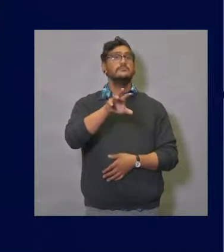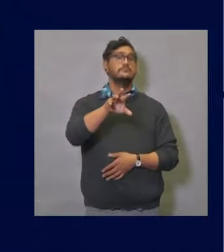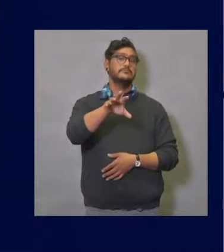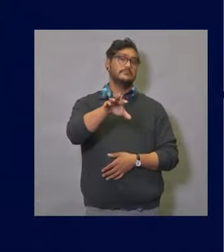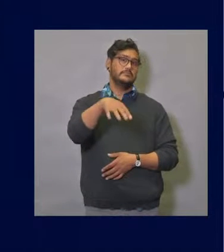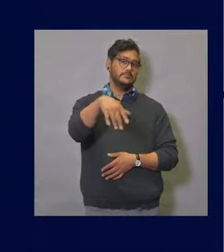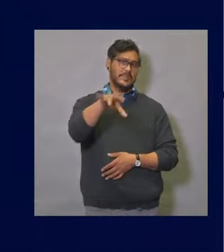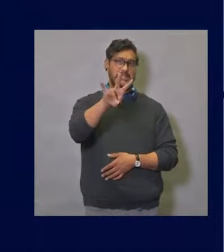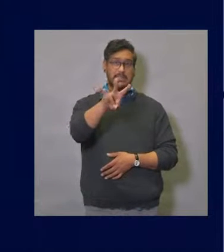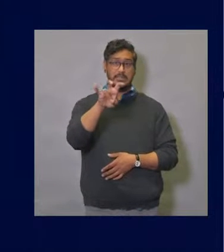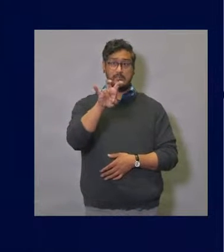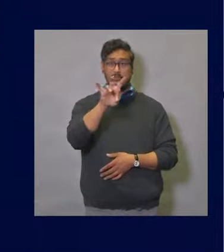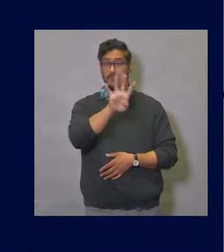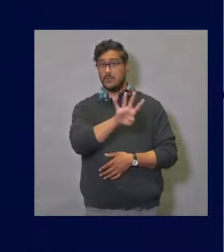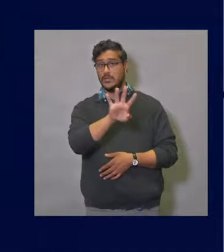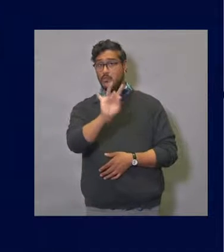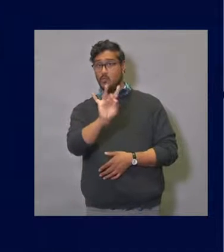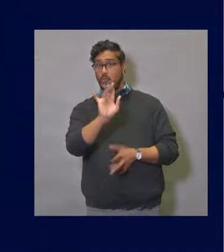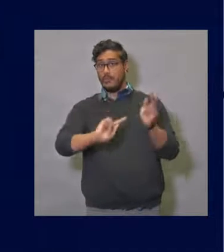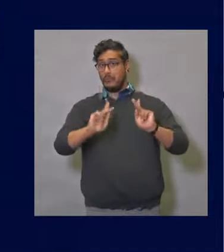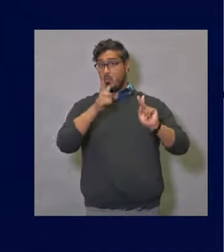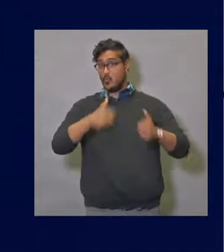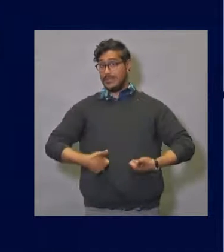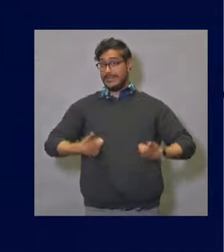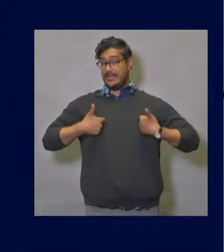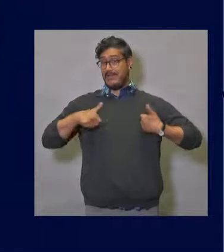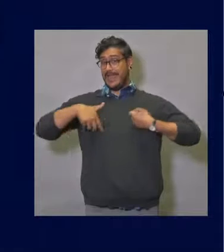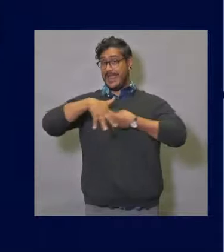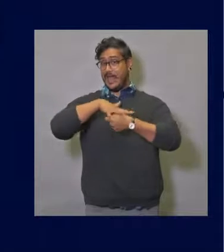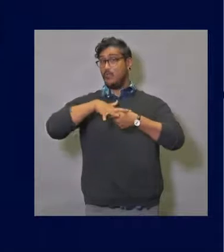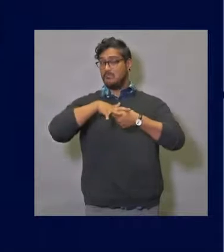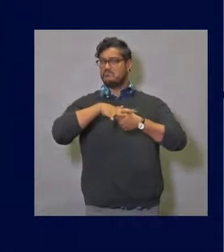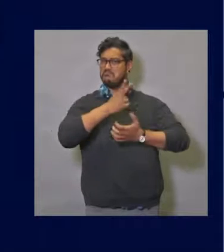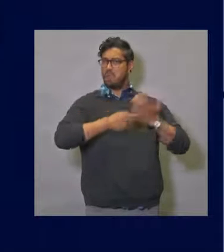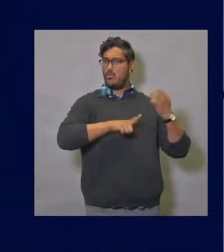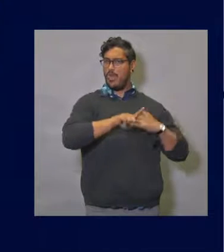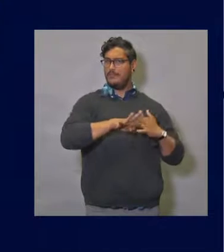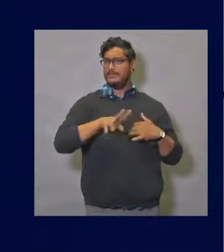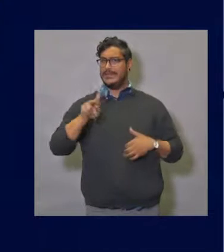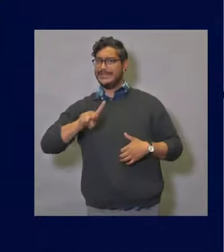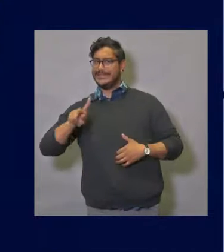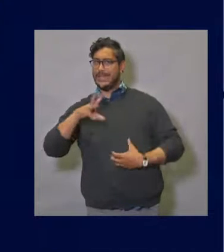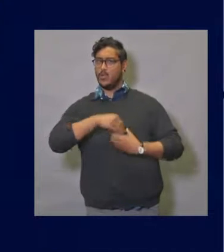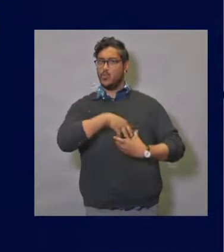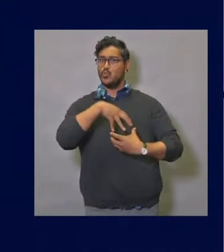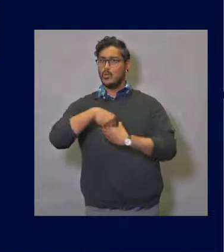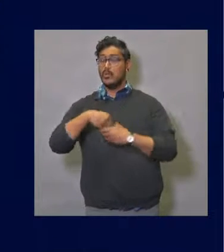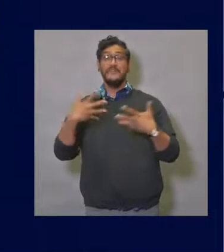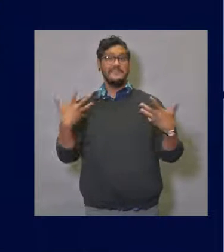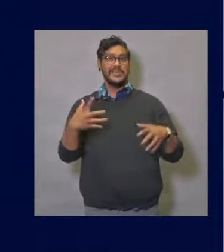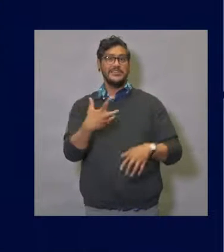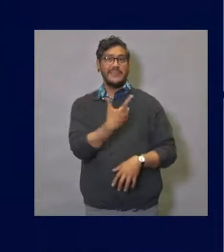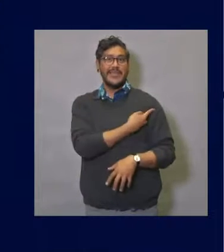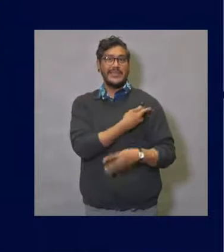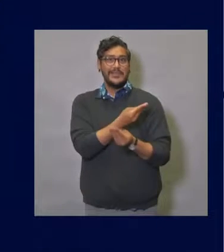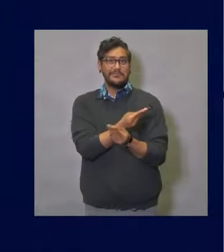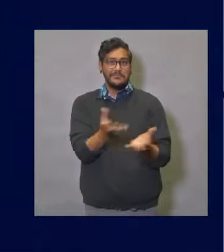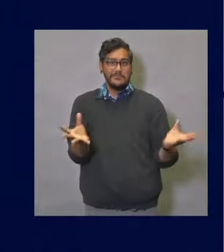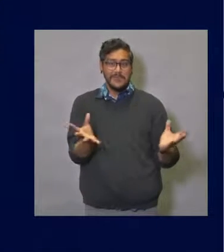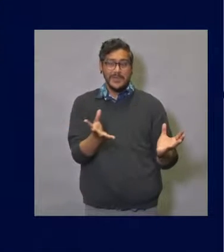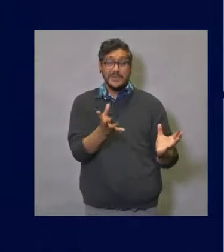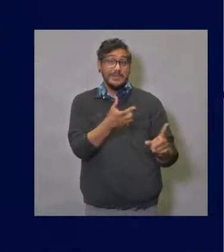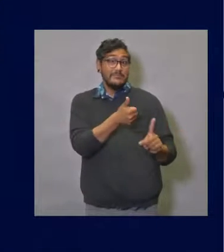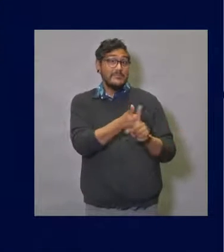1,984,738 personas que viven en el condado de Los Ángeles, incluidos Long Beach y Pasadena, han sido vacunados con al menos una dosis